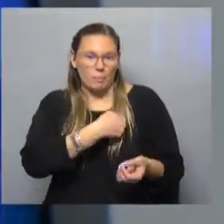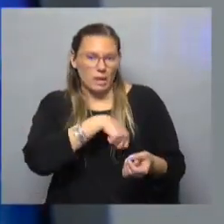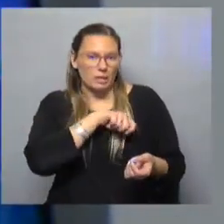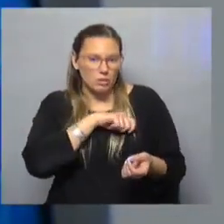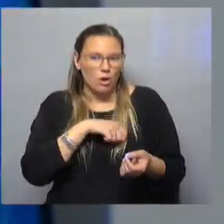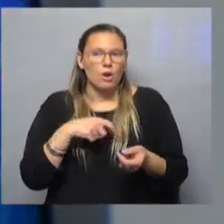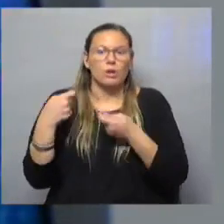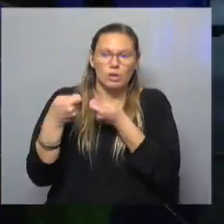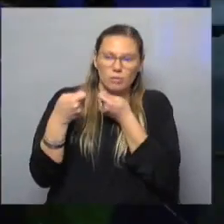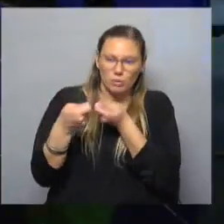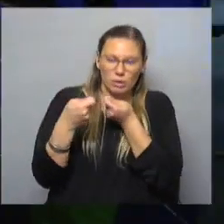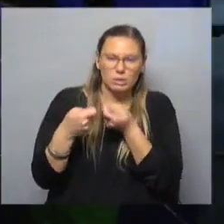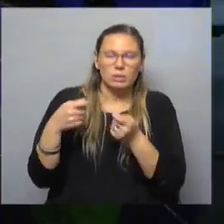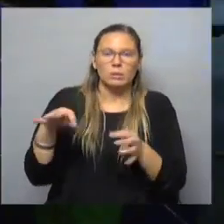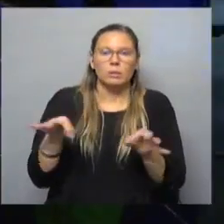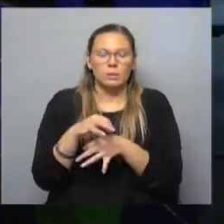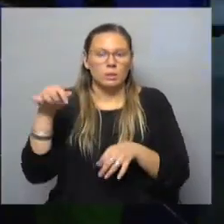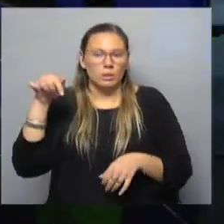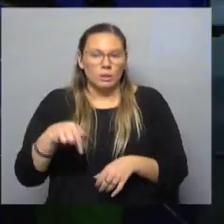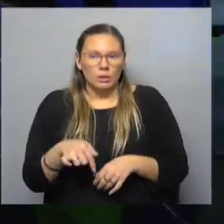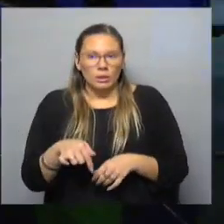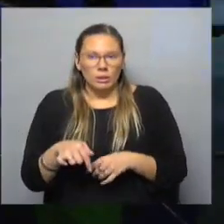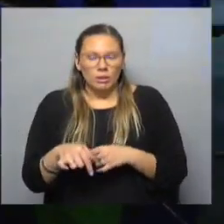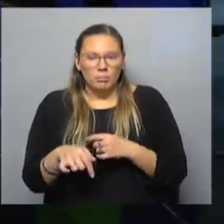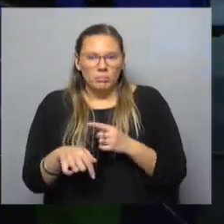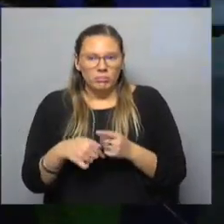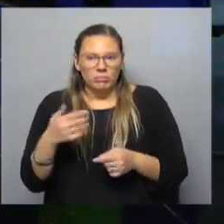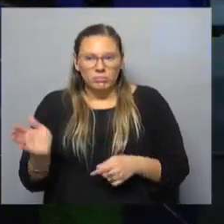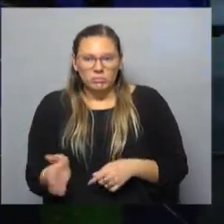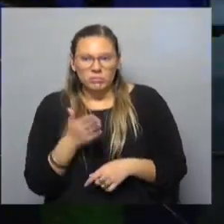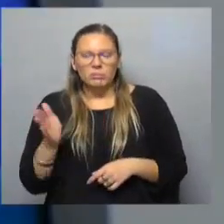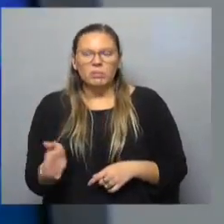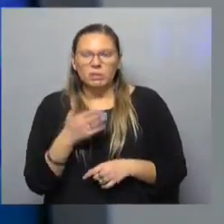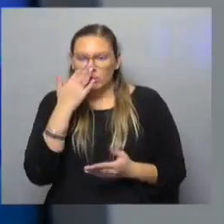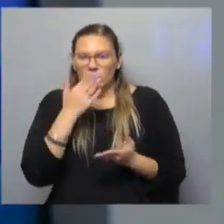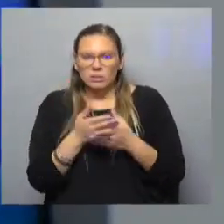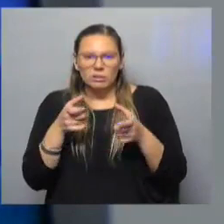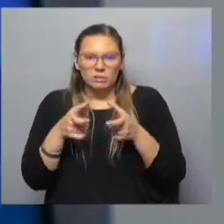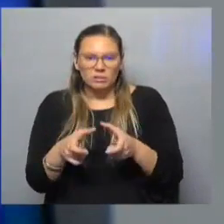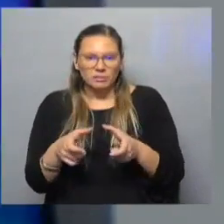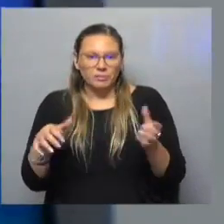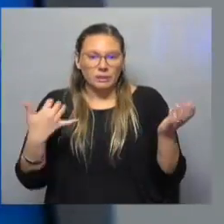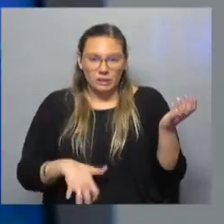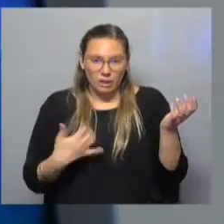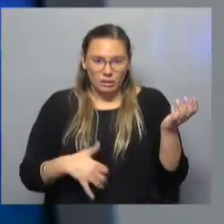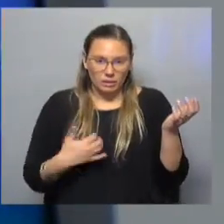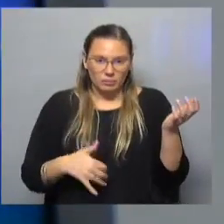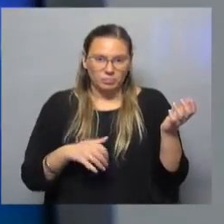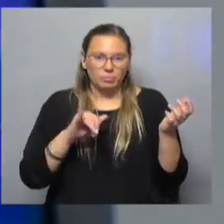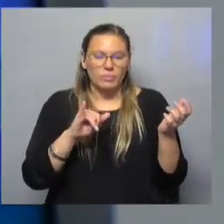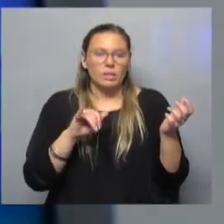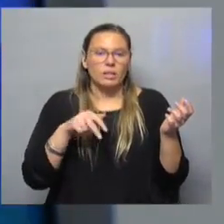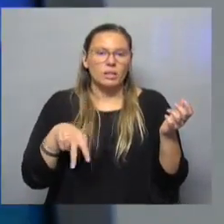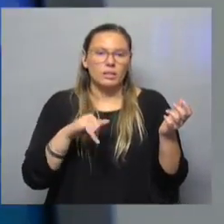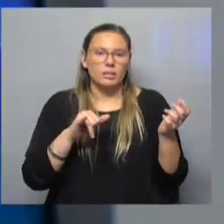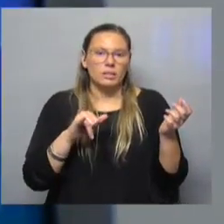con influencias de música de acá. Y aparte el productor del último disco fue el guitarrista de Extremoduro. Iñaki Antón,